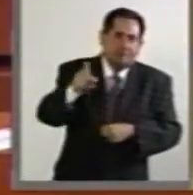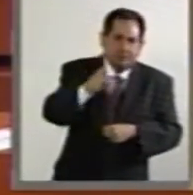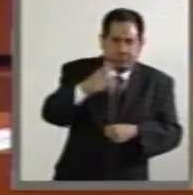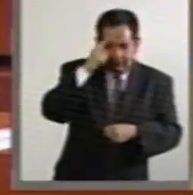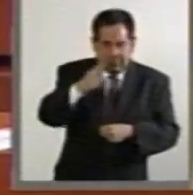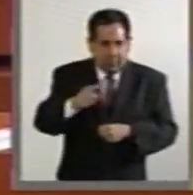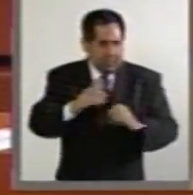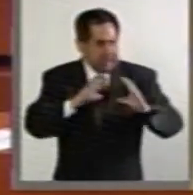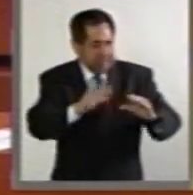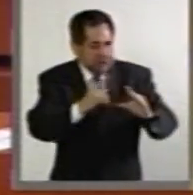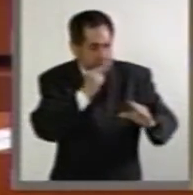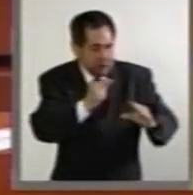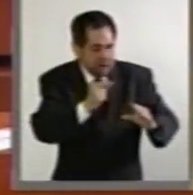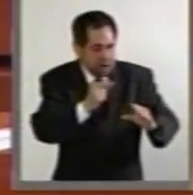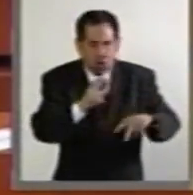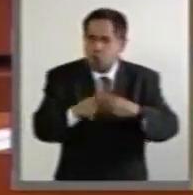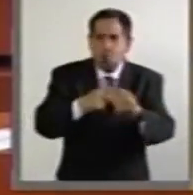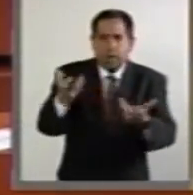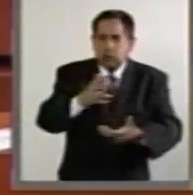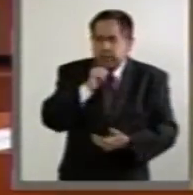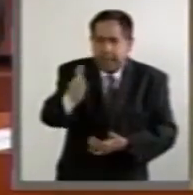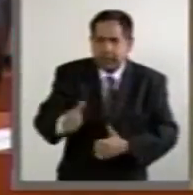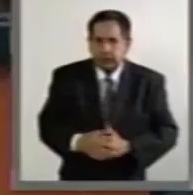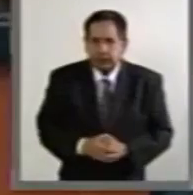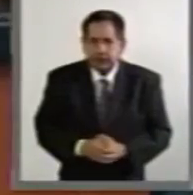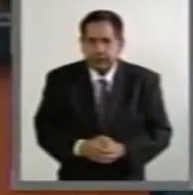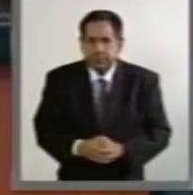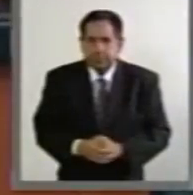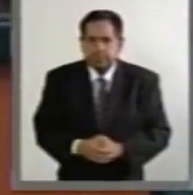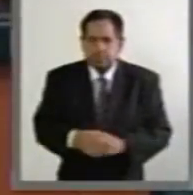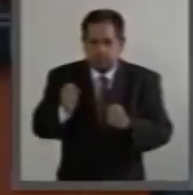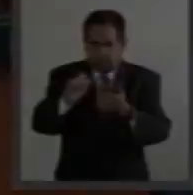de formar policías y no lo han hecho. Muchas gracias.